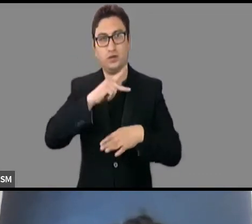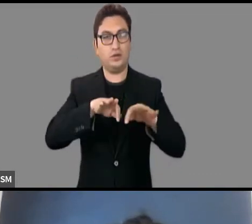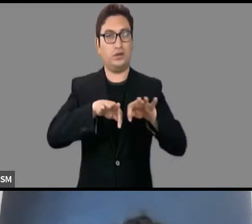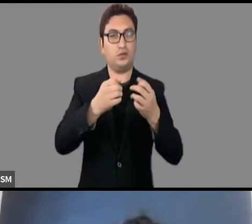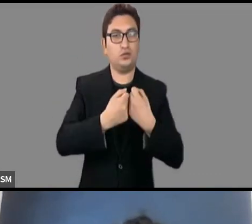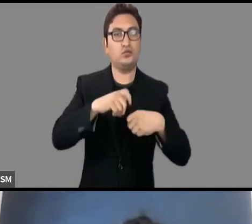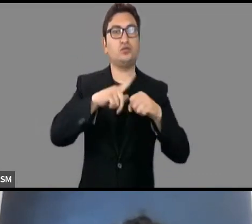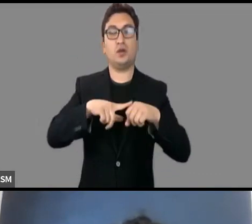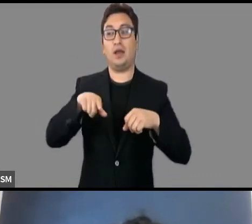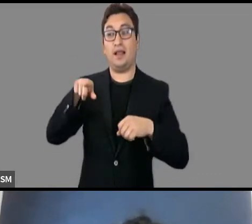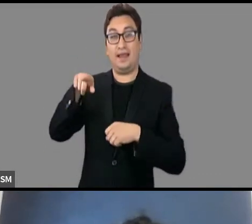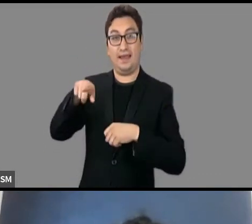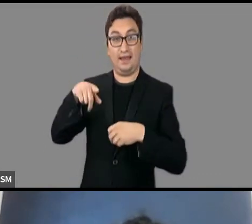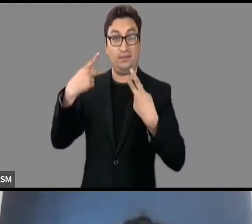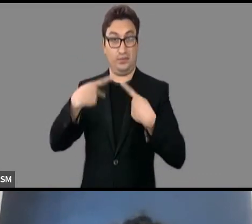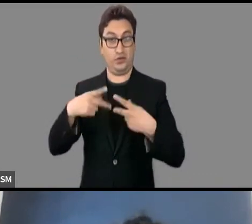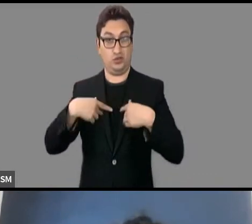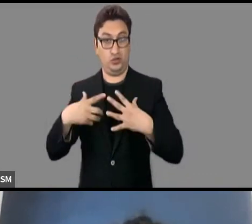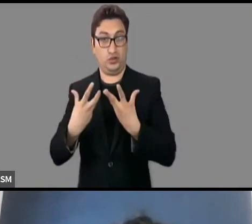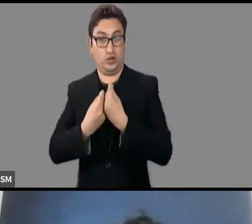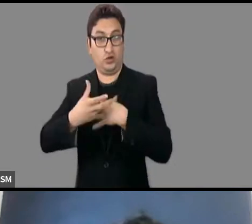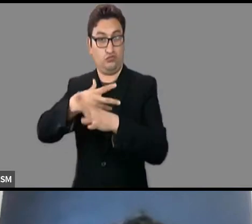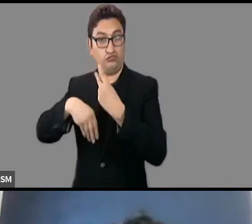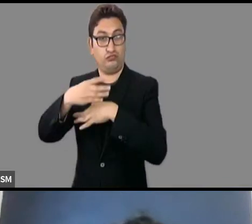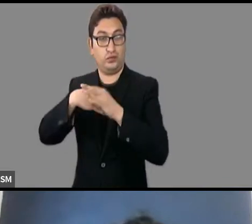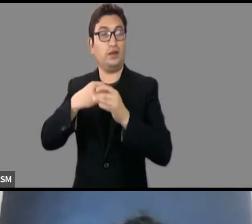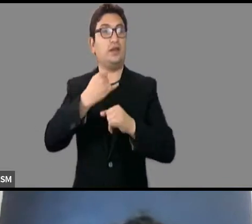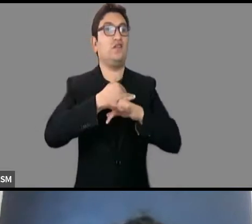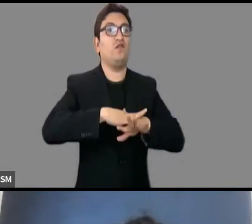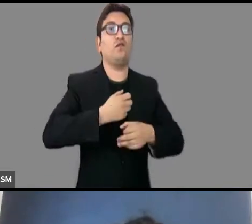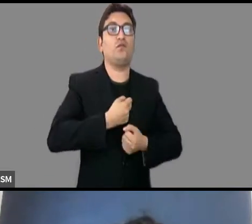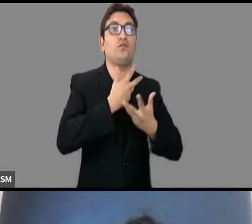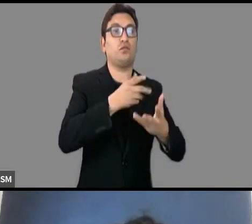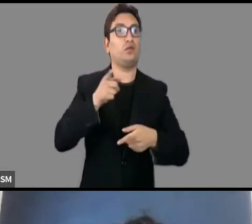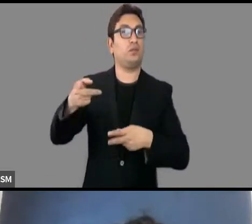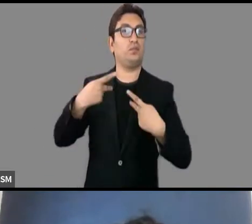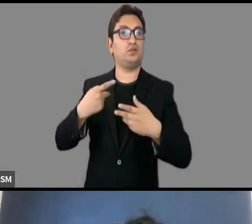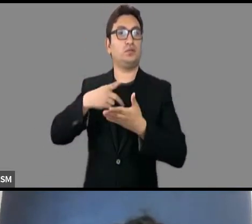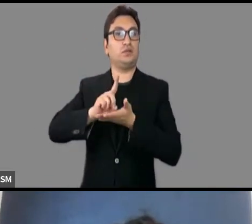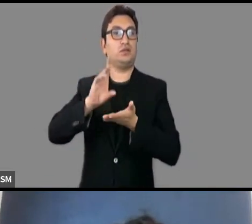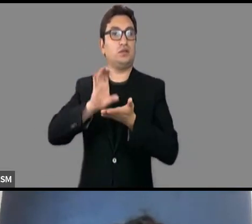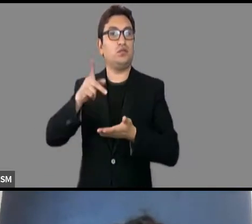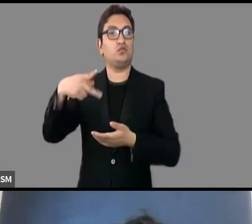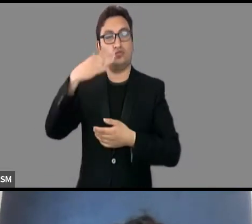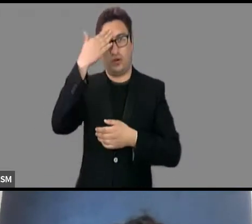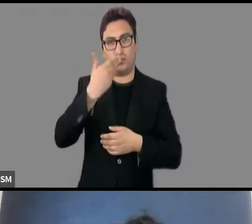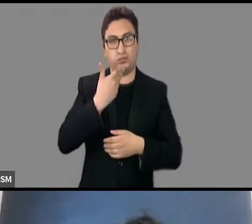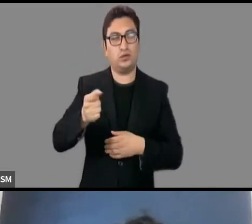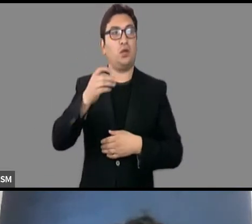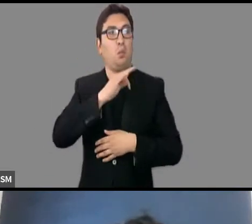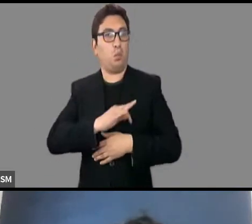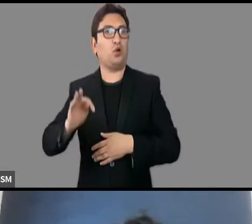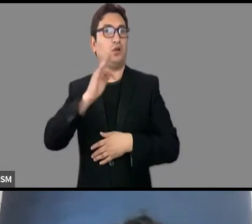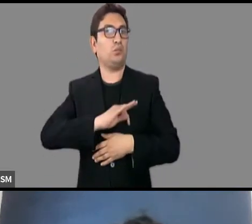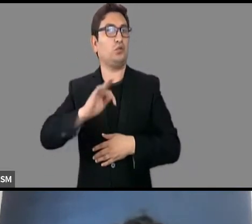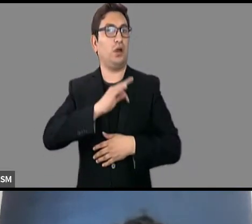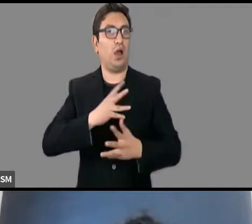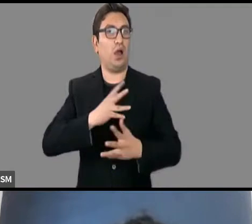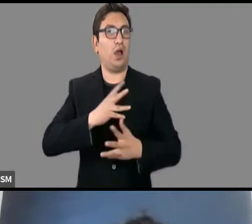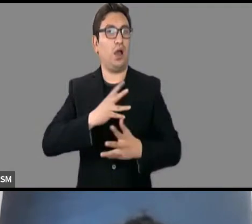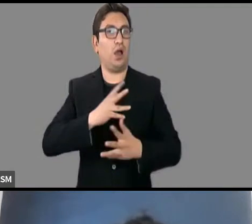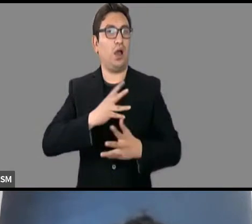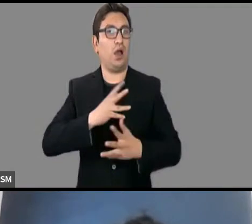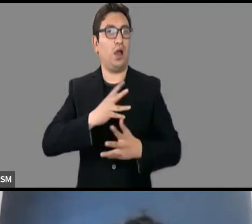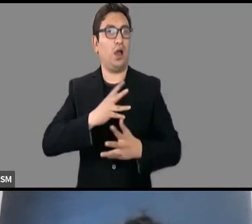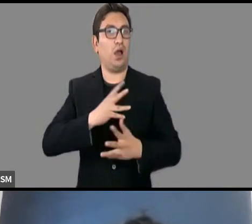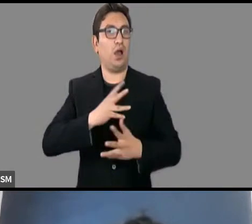y que podía dar información sobre su discapacidad, sobre sus habilidades, sobre sus limitaciones, sin que fuera a través de un dictamen psiquiátrico. Pero